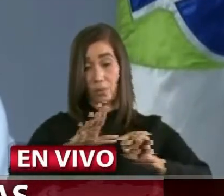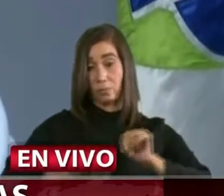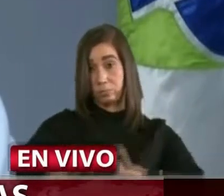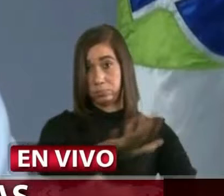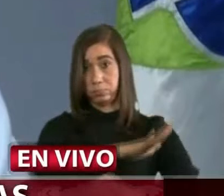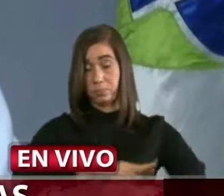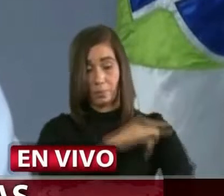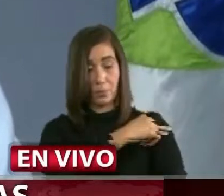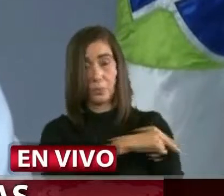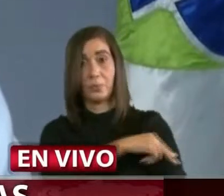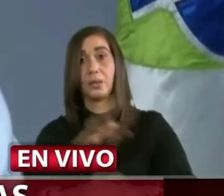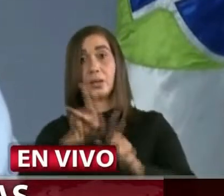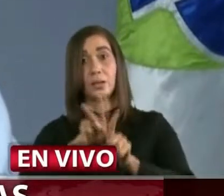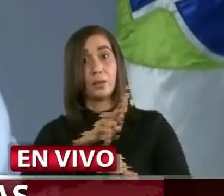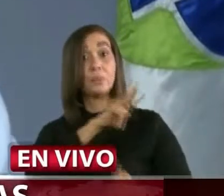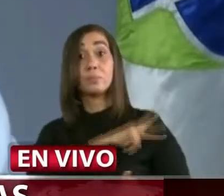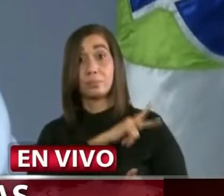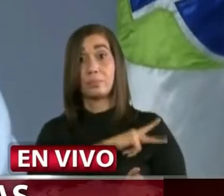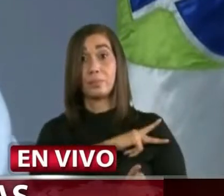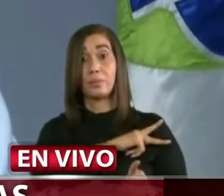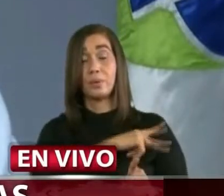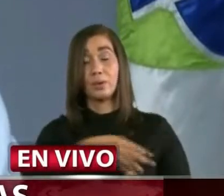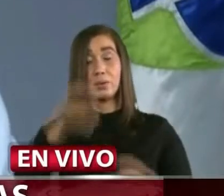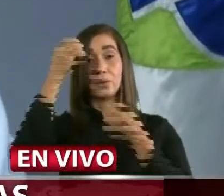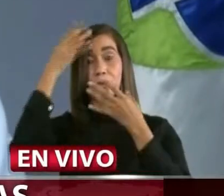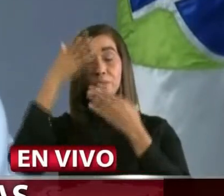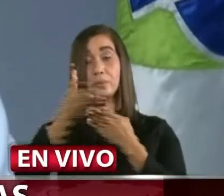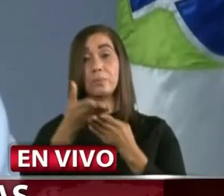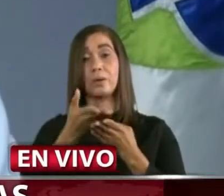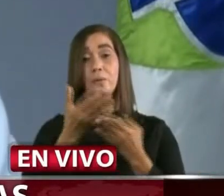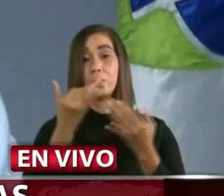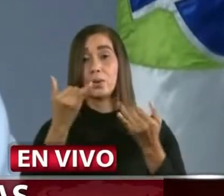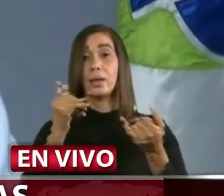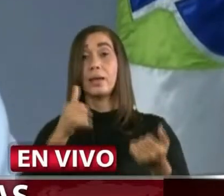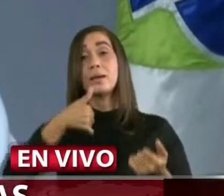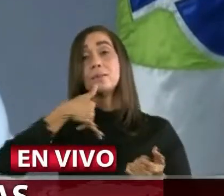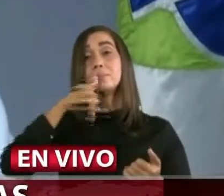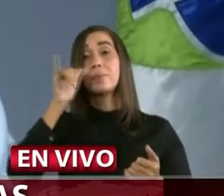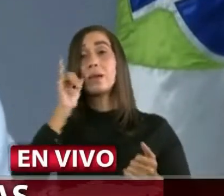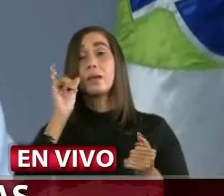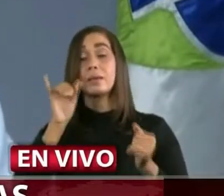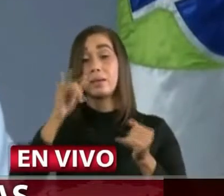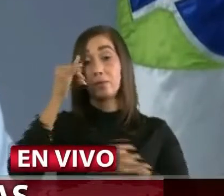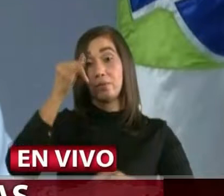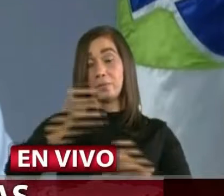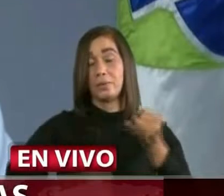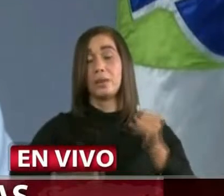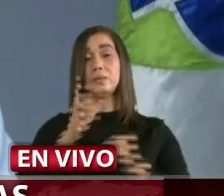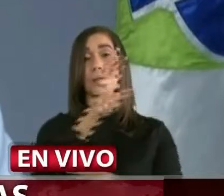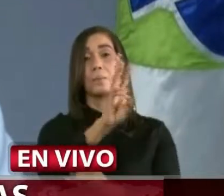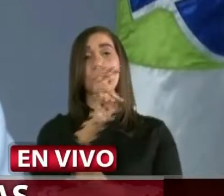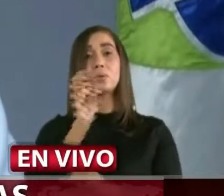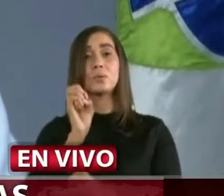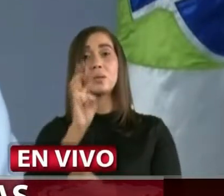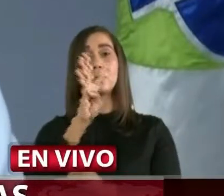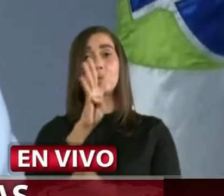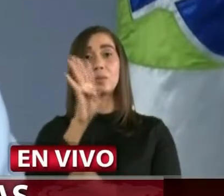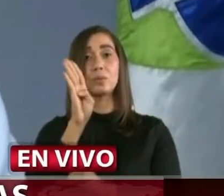como privado, informamos que hemos cerrado el día de ayer con 645